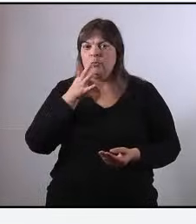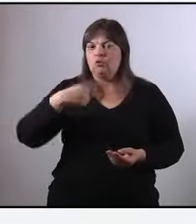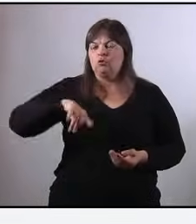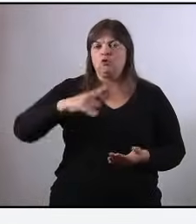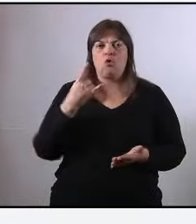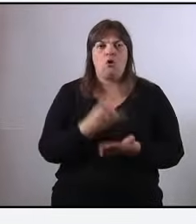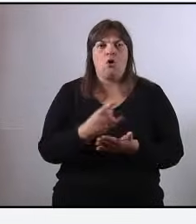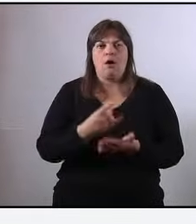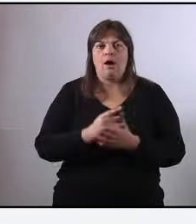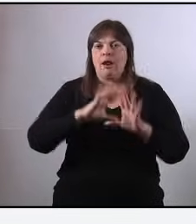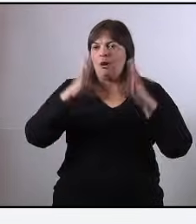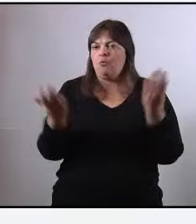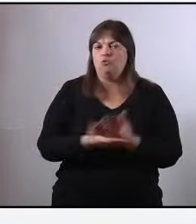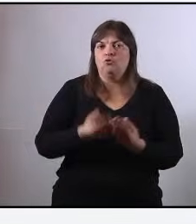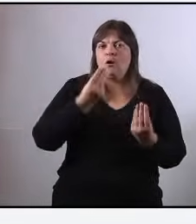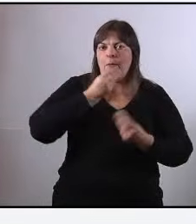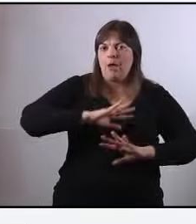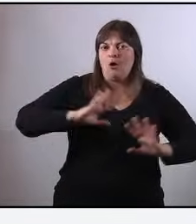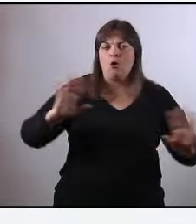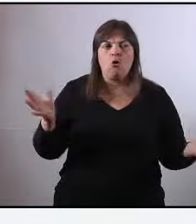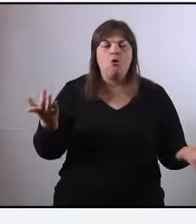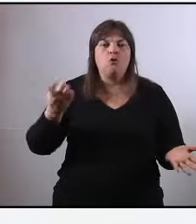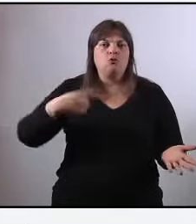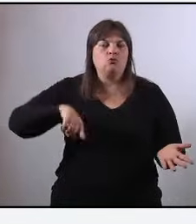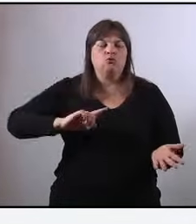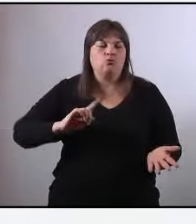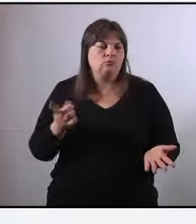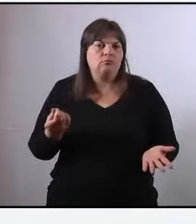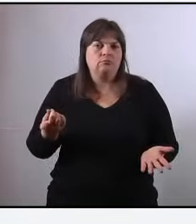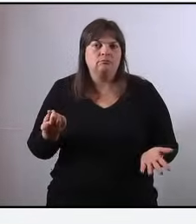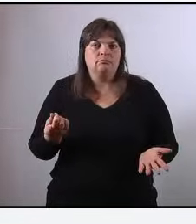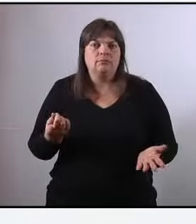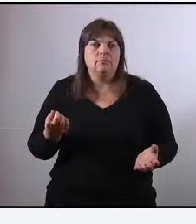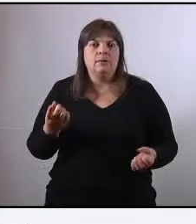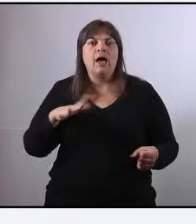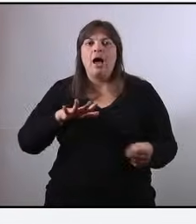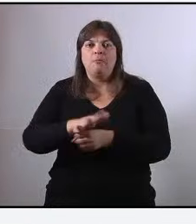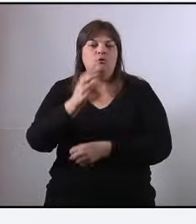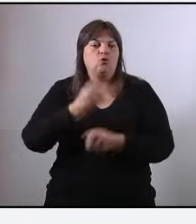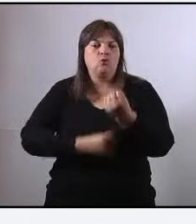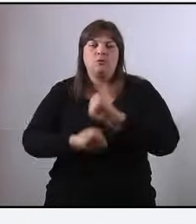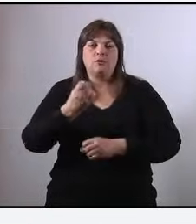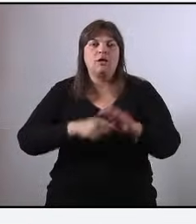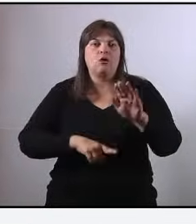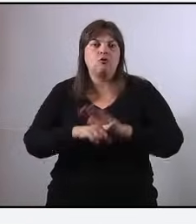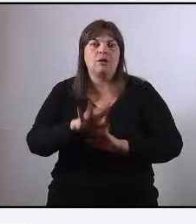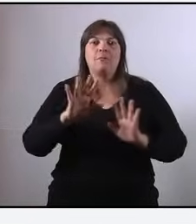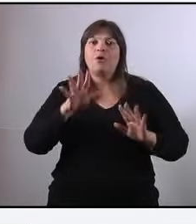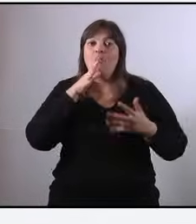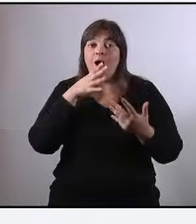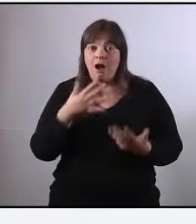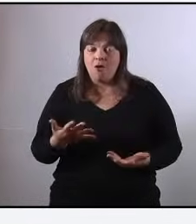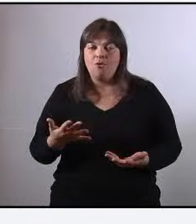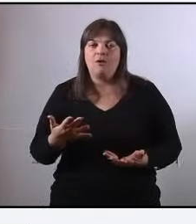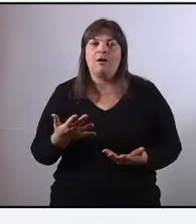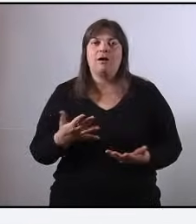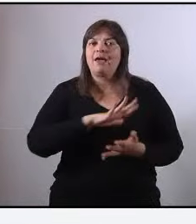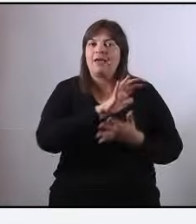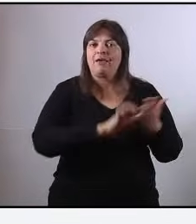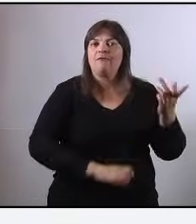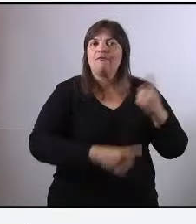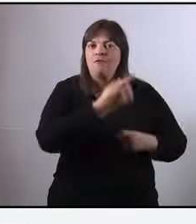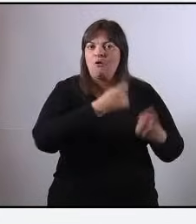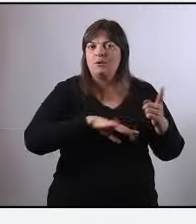del mundo y que tenemos que seguir, por supuesto, desarrollando ese ámbito económico. Pero ahora recabamos un informe de cuál